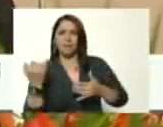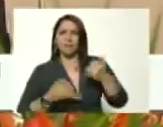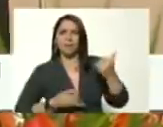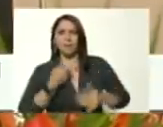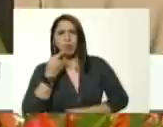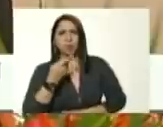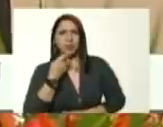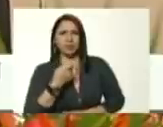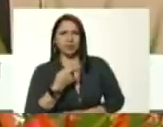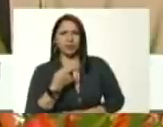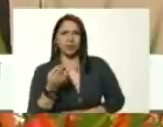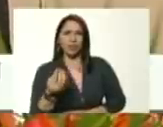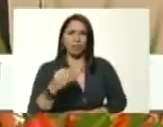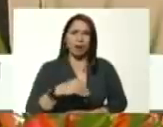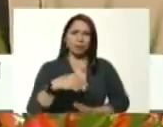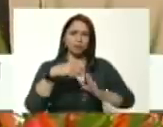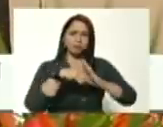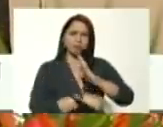profundamente